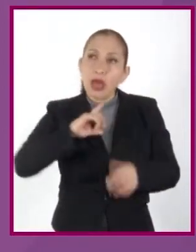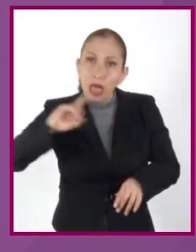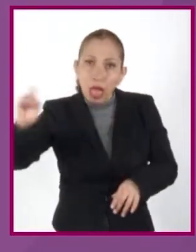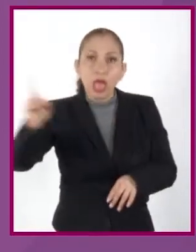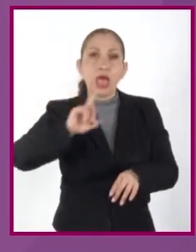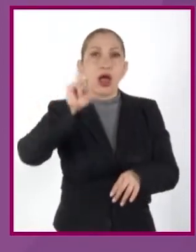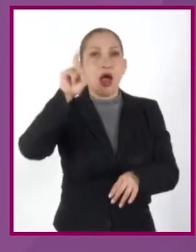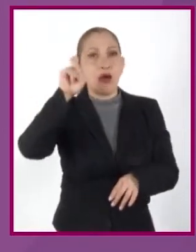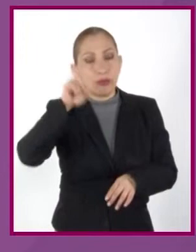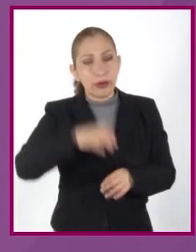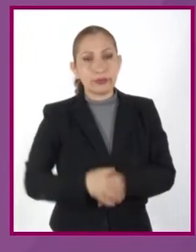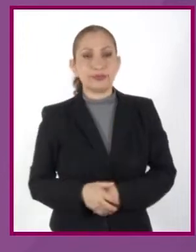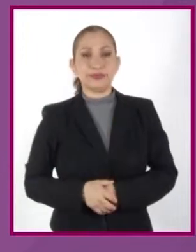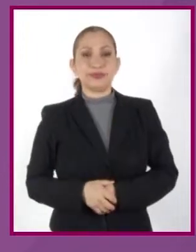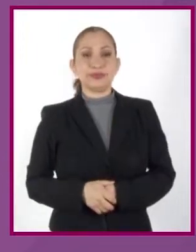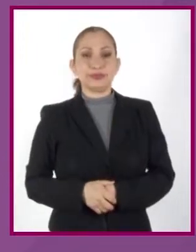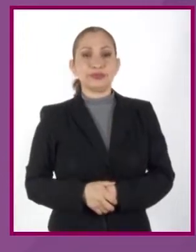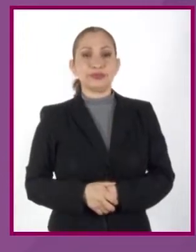ya.